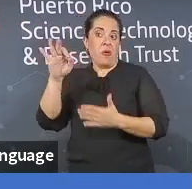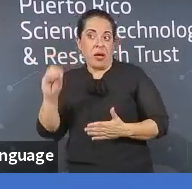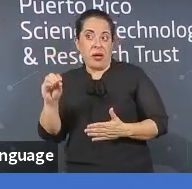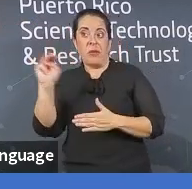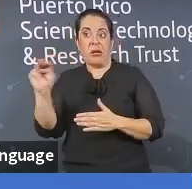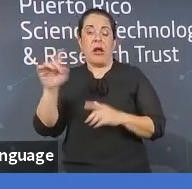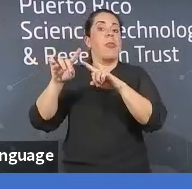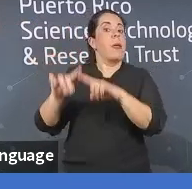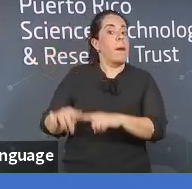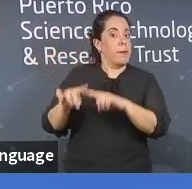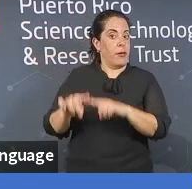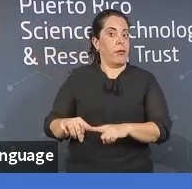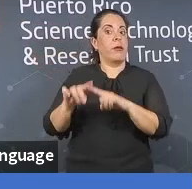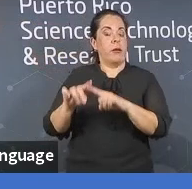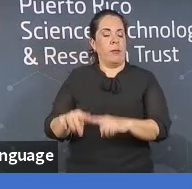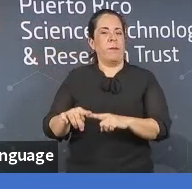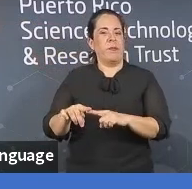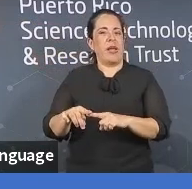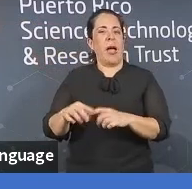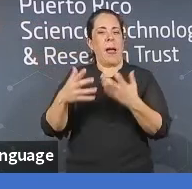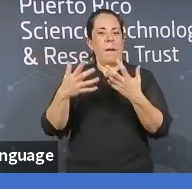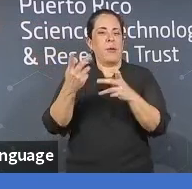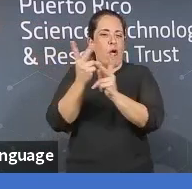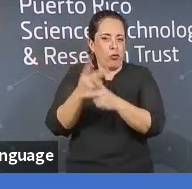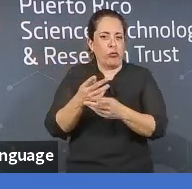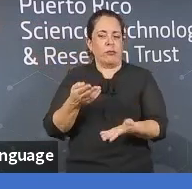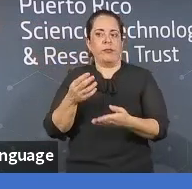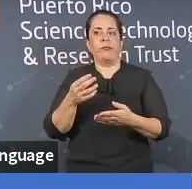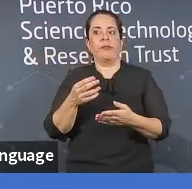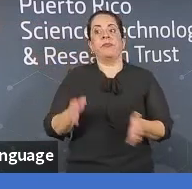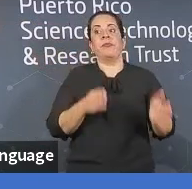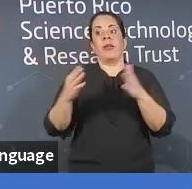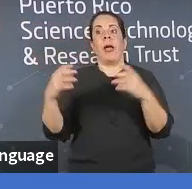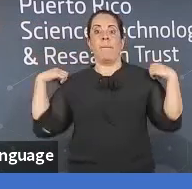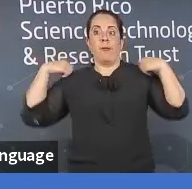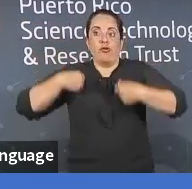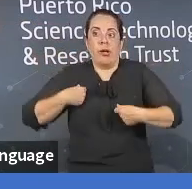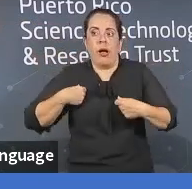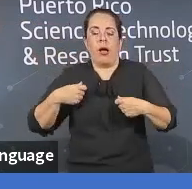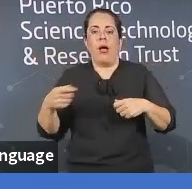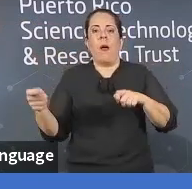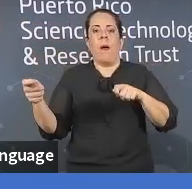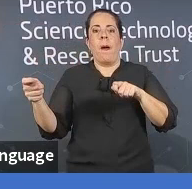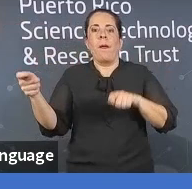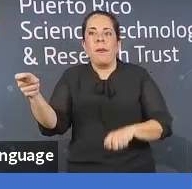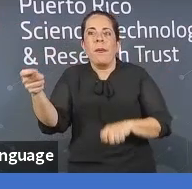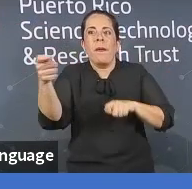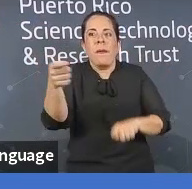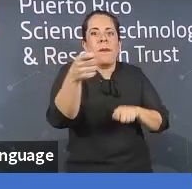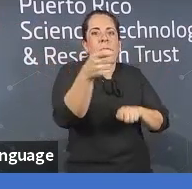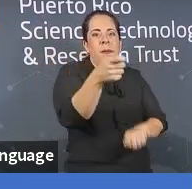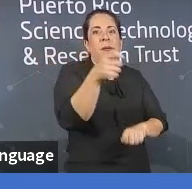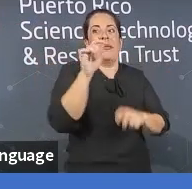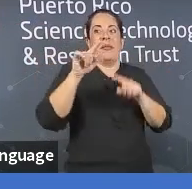tipo de nebulizadora que se utilice. Y las motomochilas o equipos portátiles, pues realmente dependen